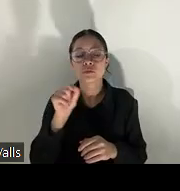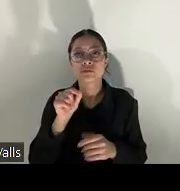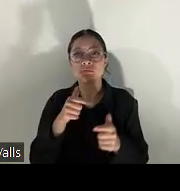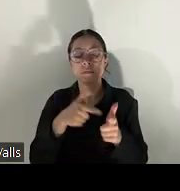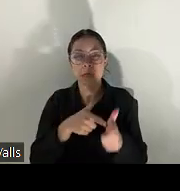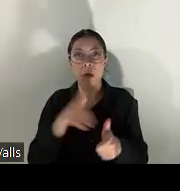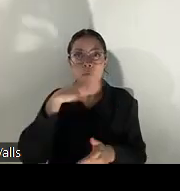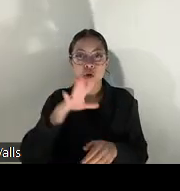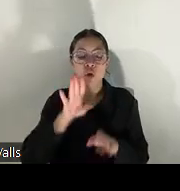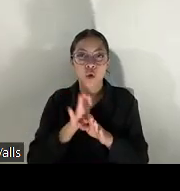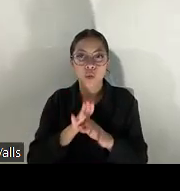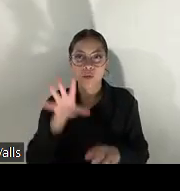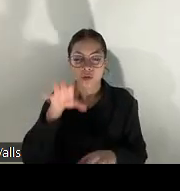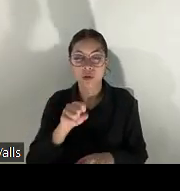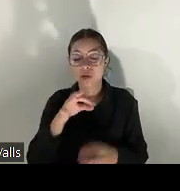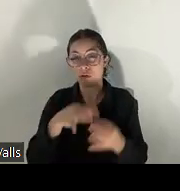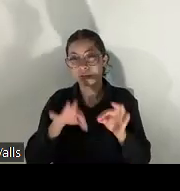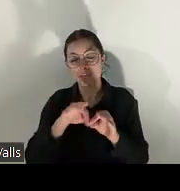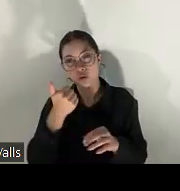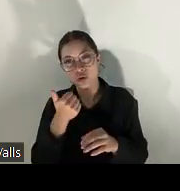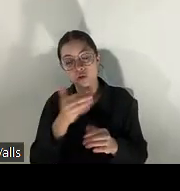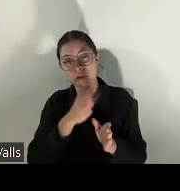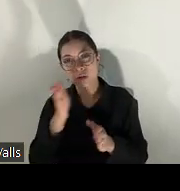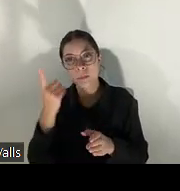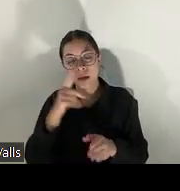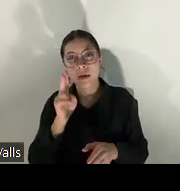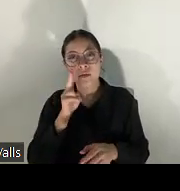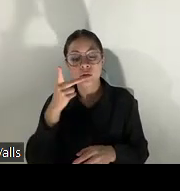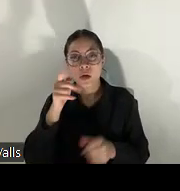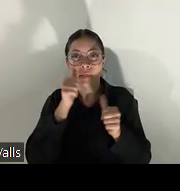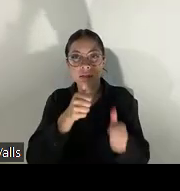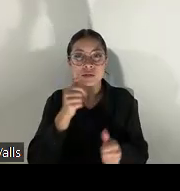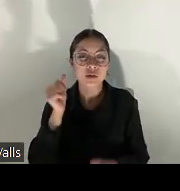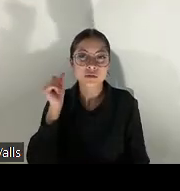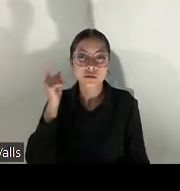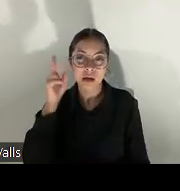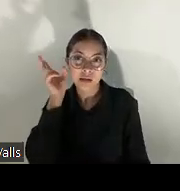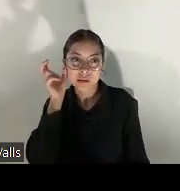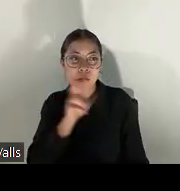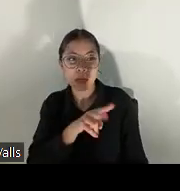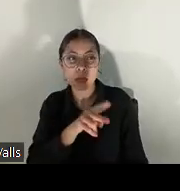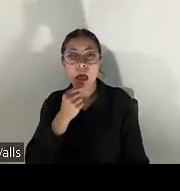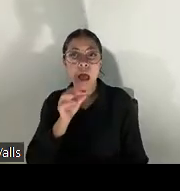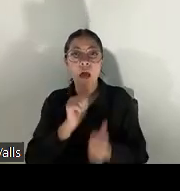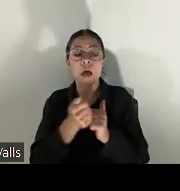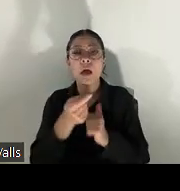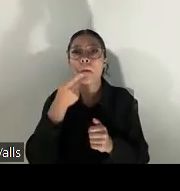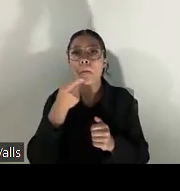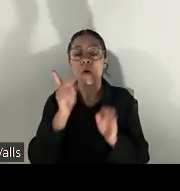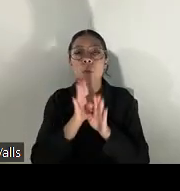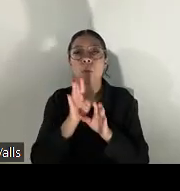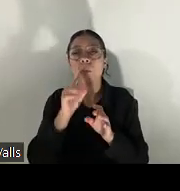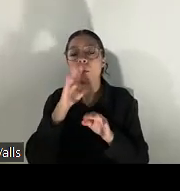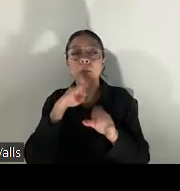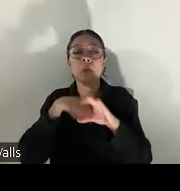Otra parte importante para evaluar la atención auditiva en el niño es ver que el niño empieza a balbucear.